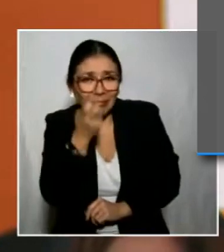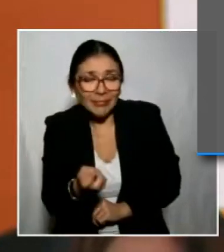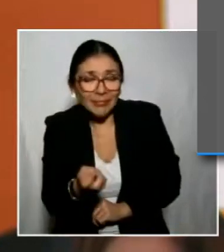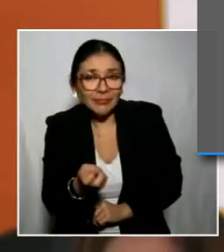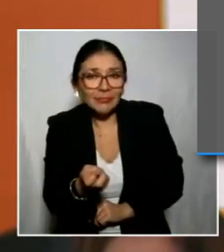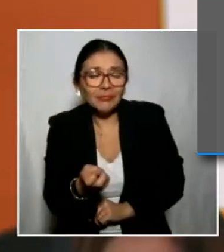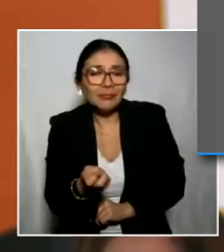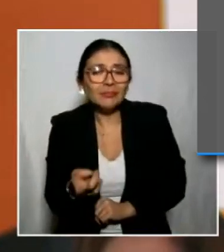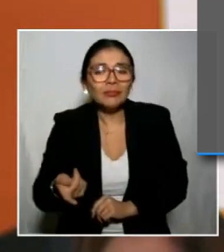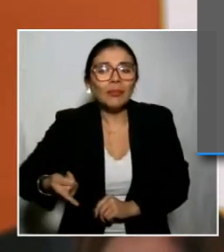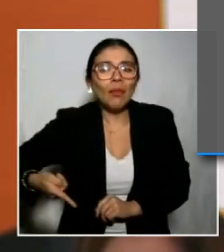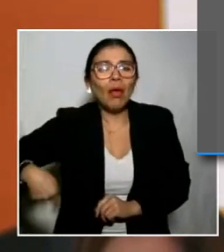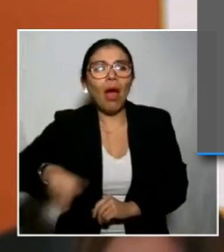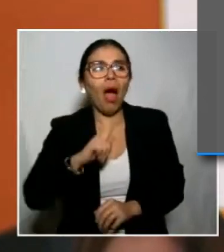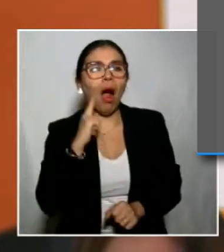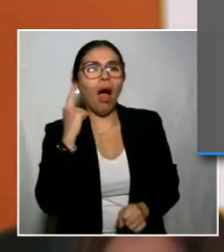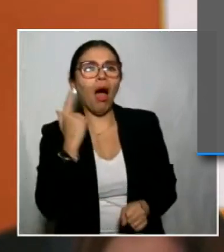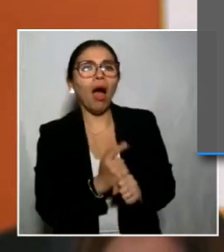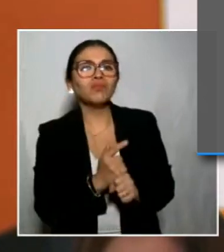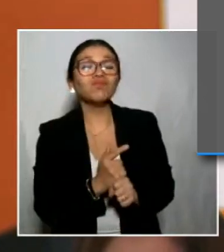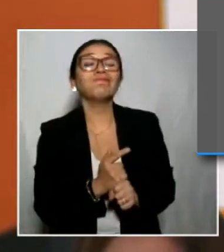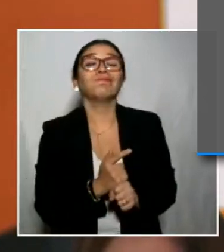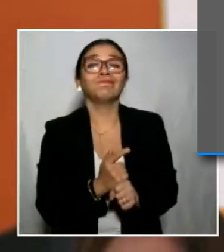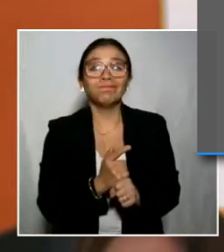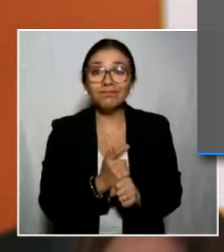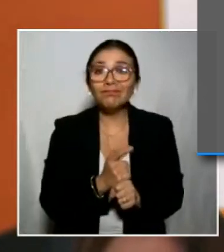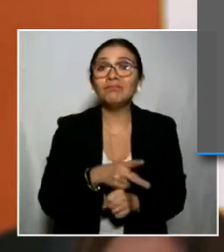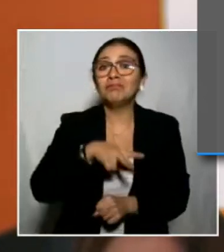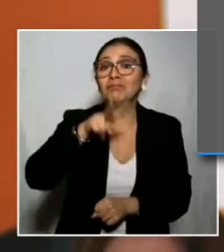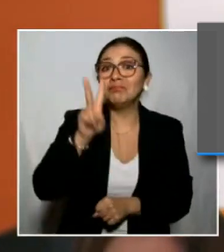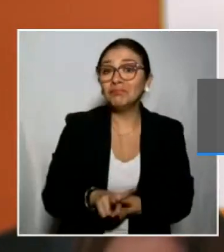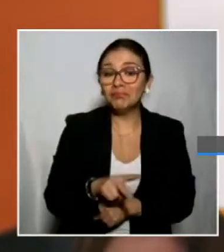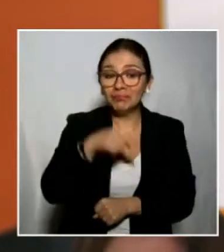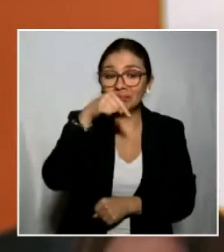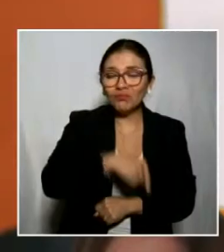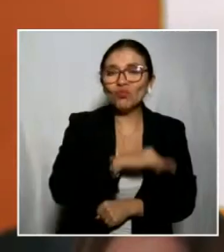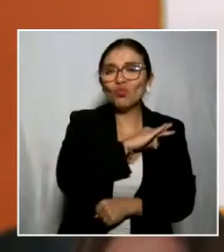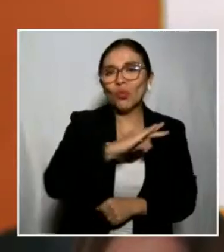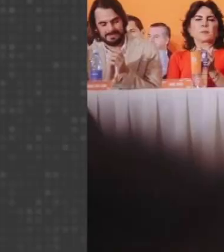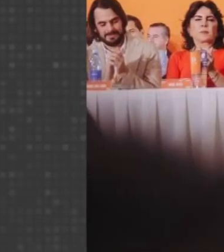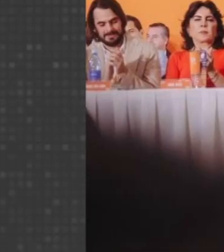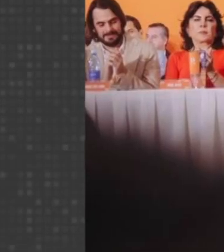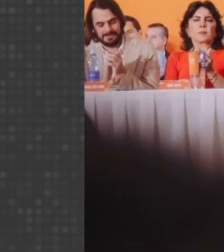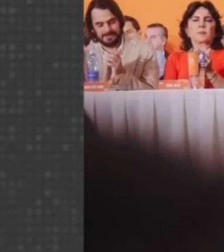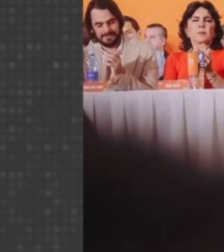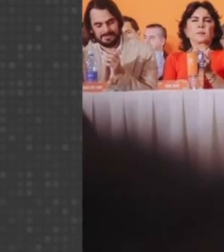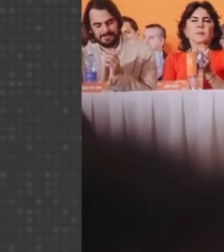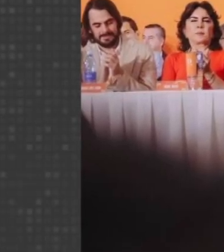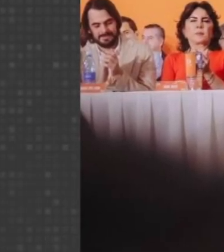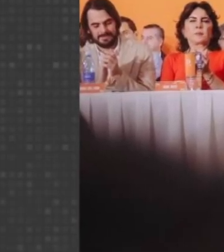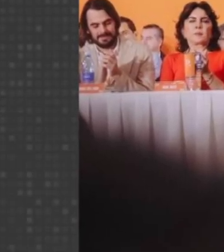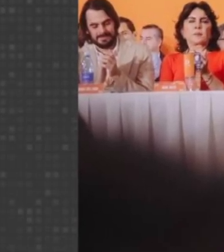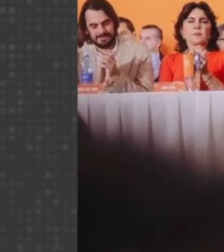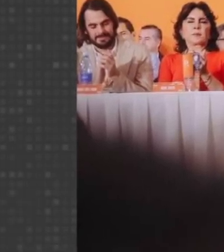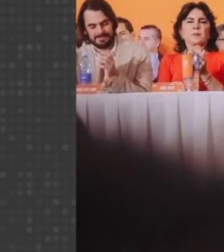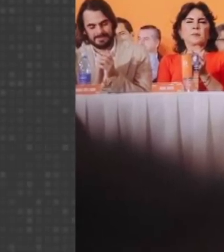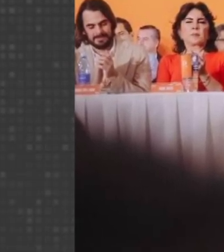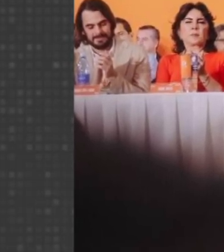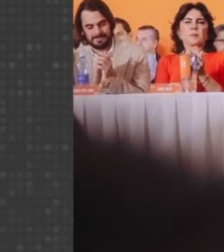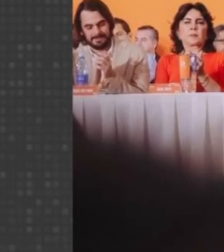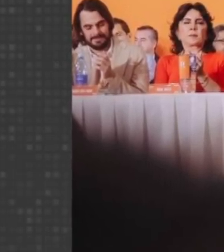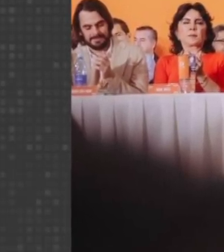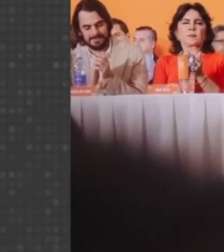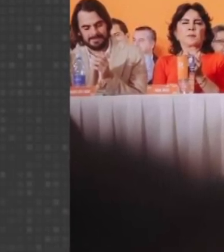para que se dieran cuenta de que les vamos a ganar la asamblea nacional de movimiento